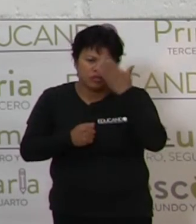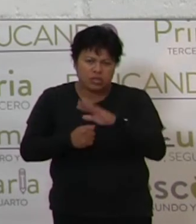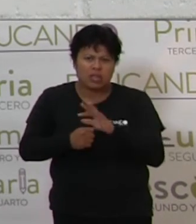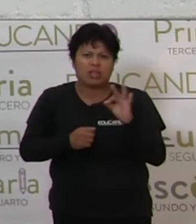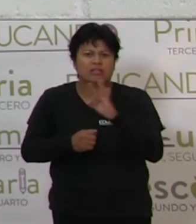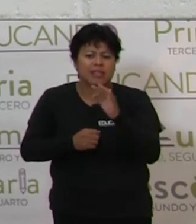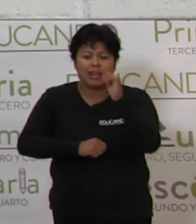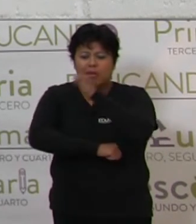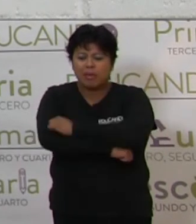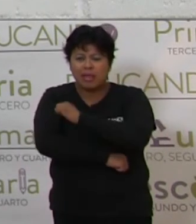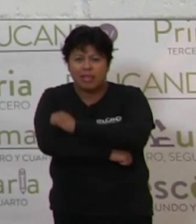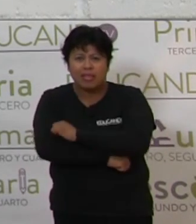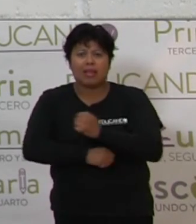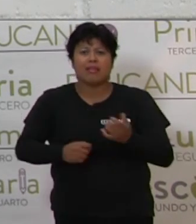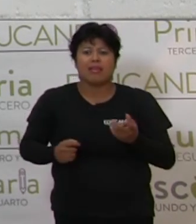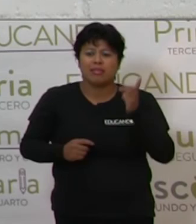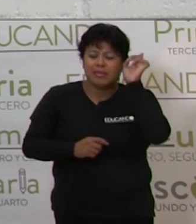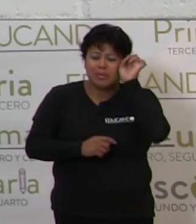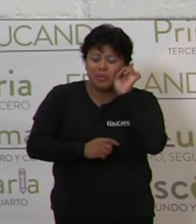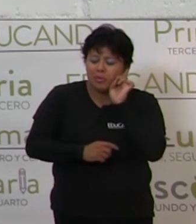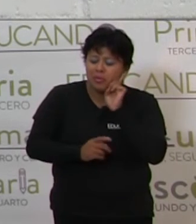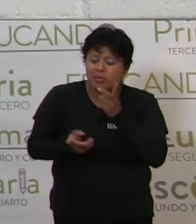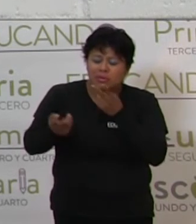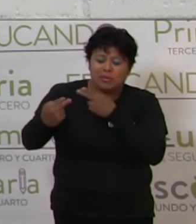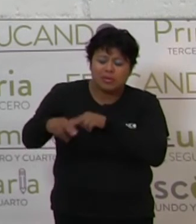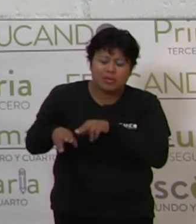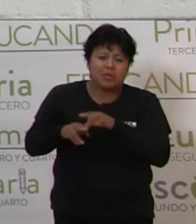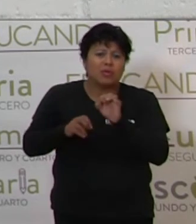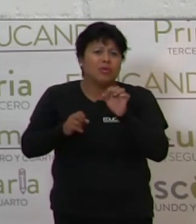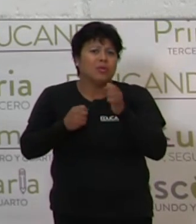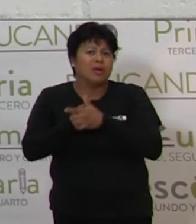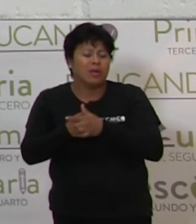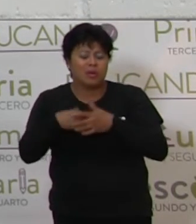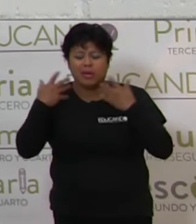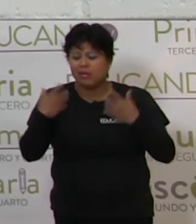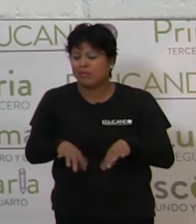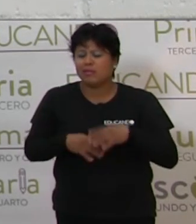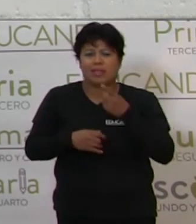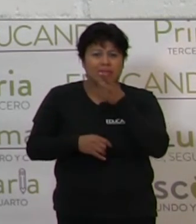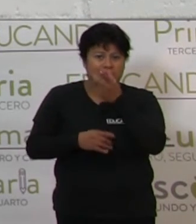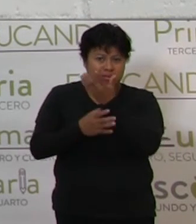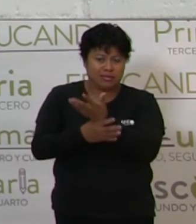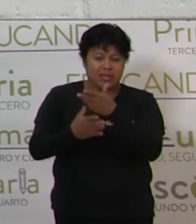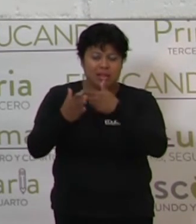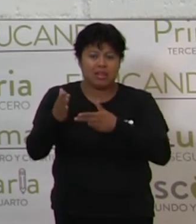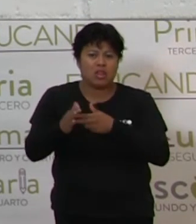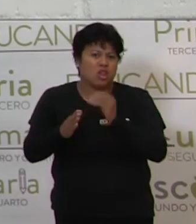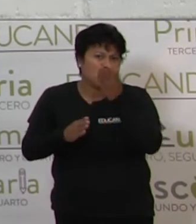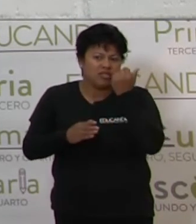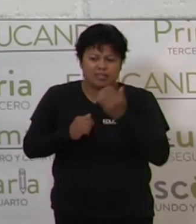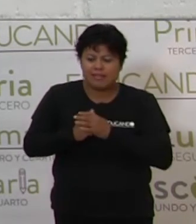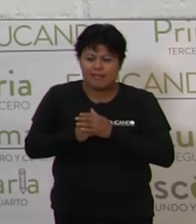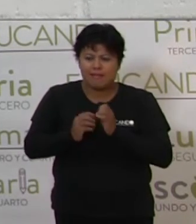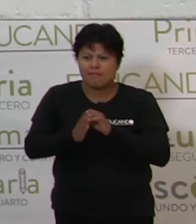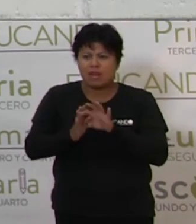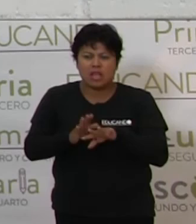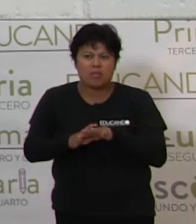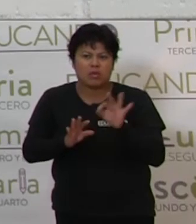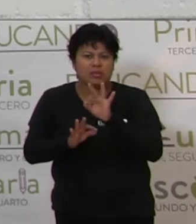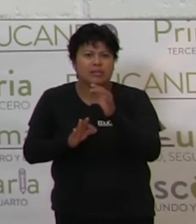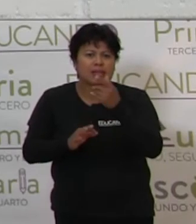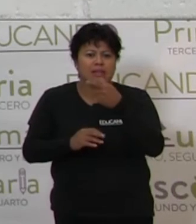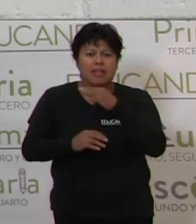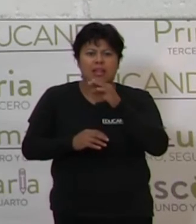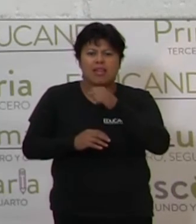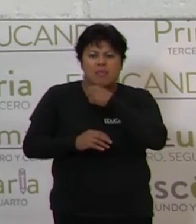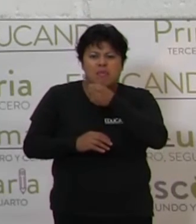que alguien trepe a la ventana del dormitorio o algo por el estilo, dijo el herrero. No sé, por ejemplo, a lo mejor se